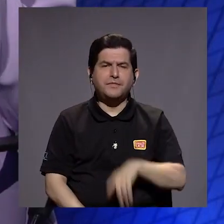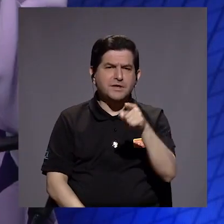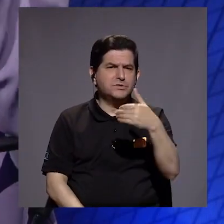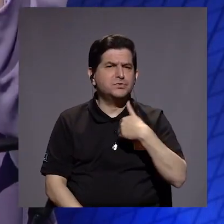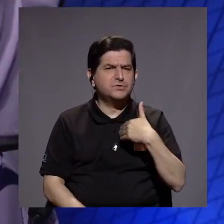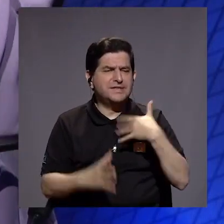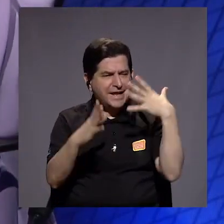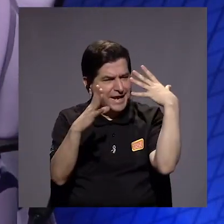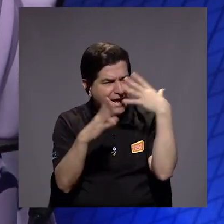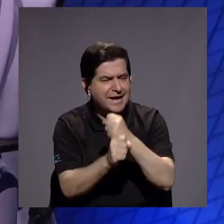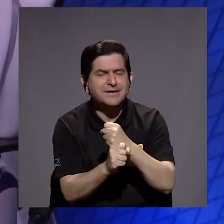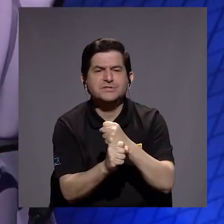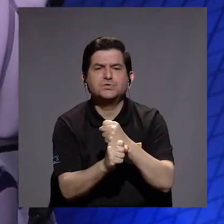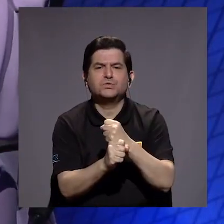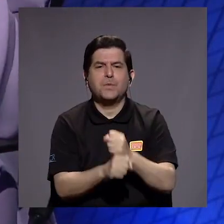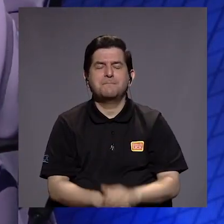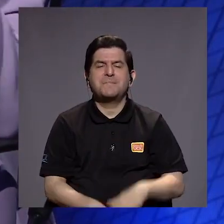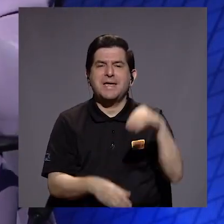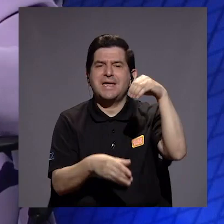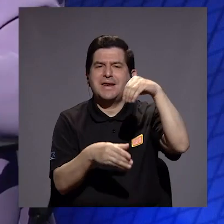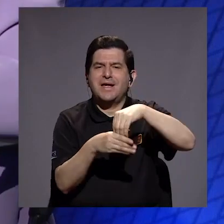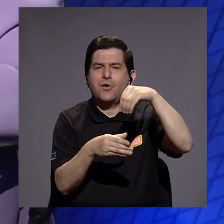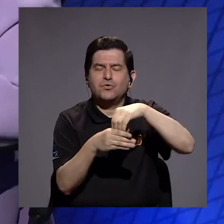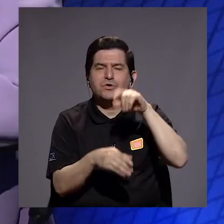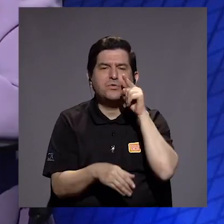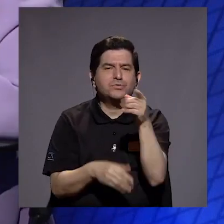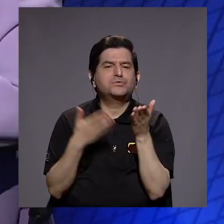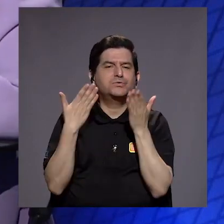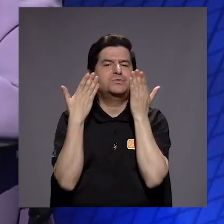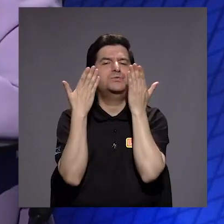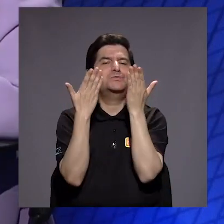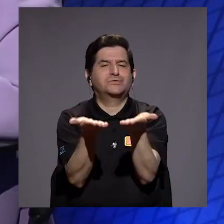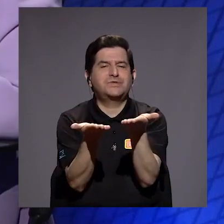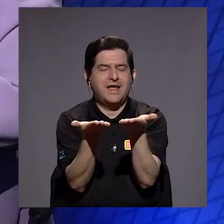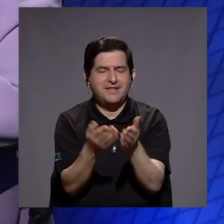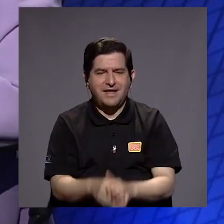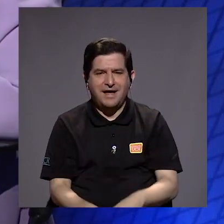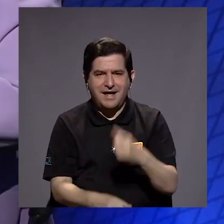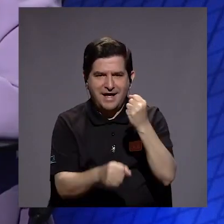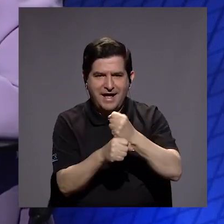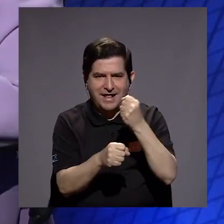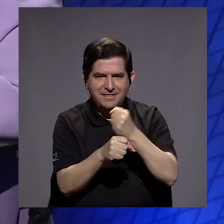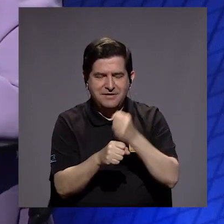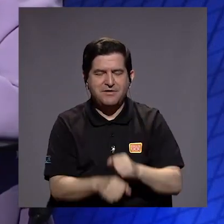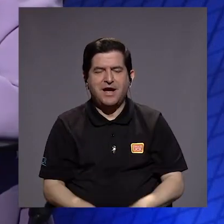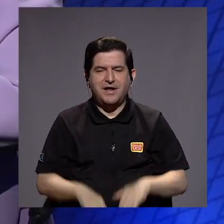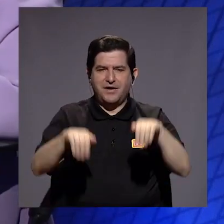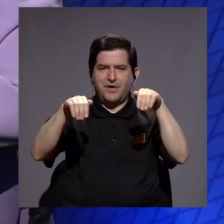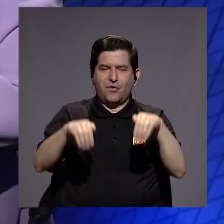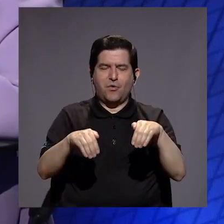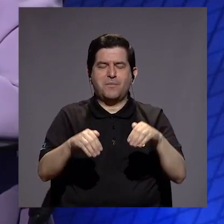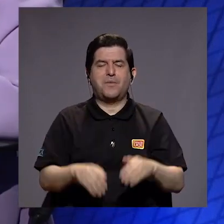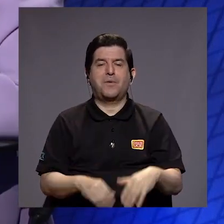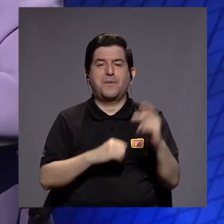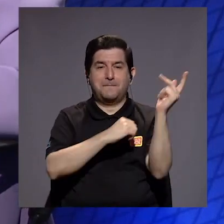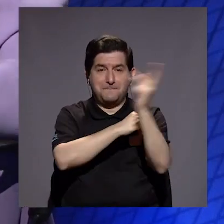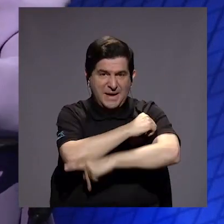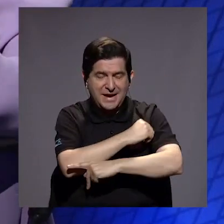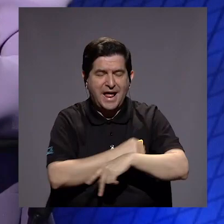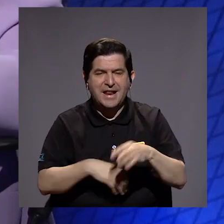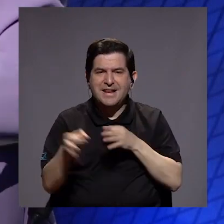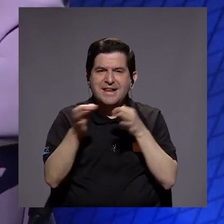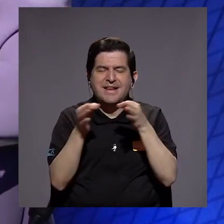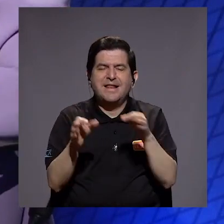si tuviese que resumir, digamos, ese aporte suyo en el ejercicio de la magistratura penal, cómo